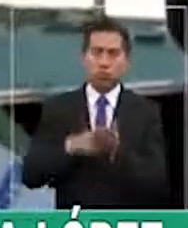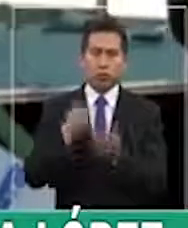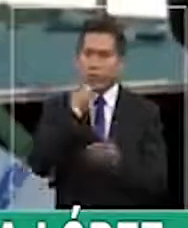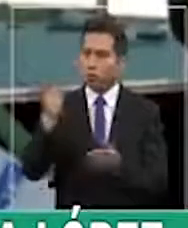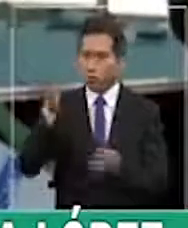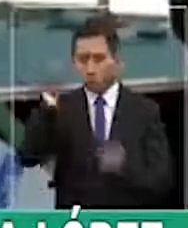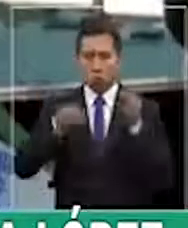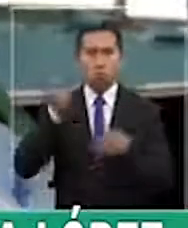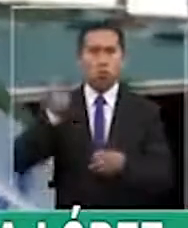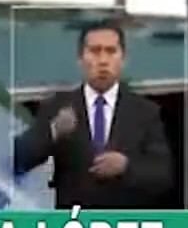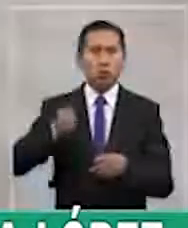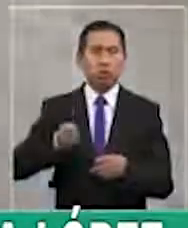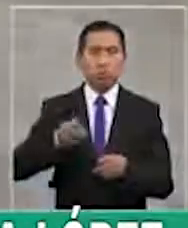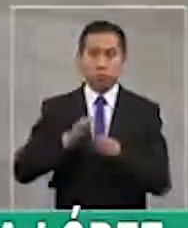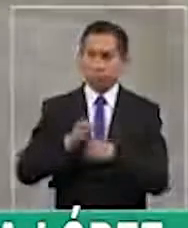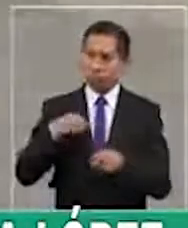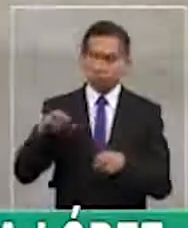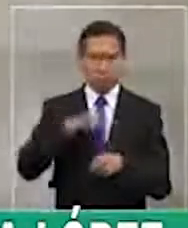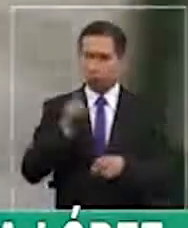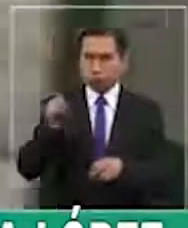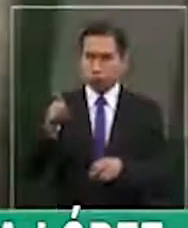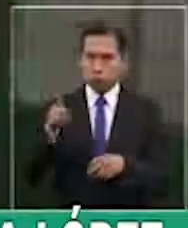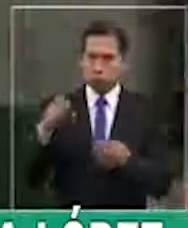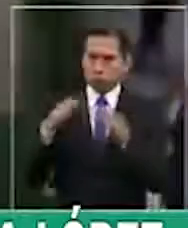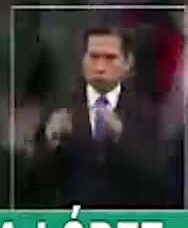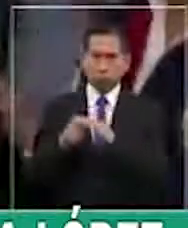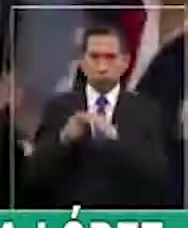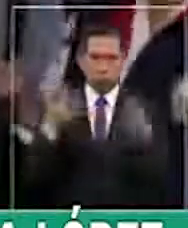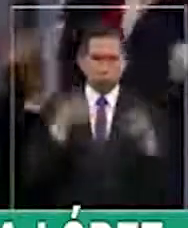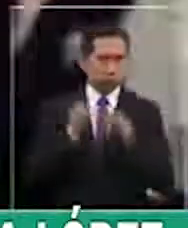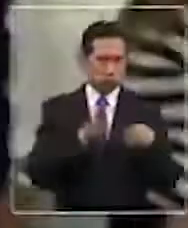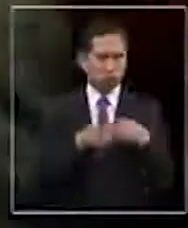del juez, toda vez que para nosotros corresponde de que sea detención preventiva. ¿Para todos?